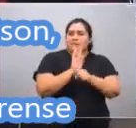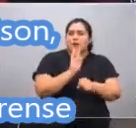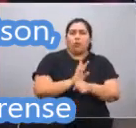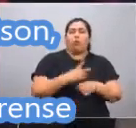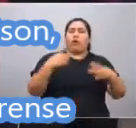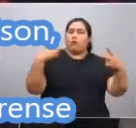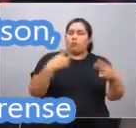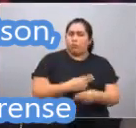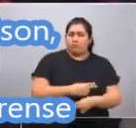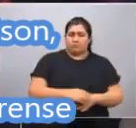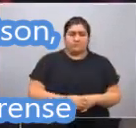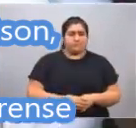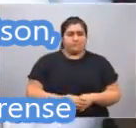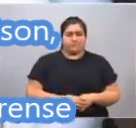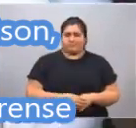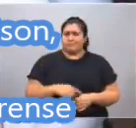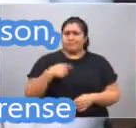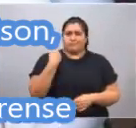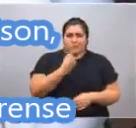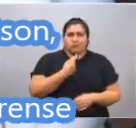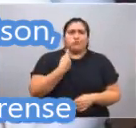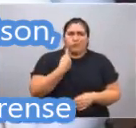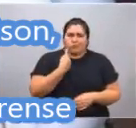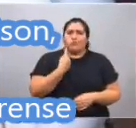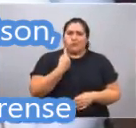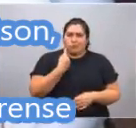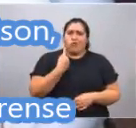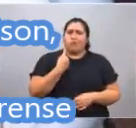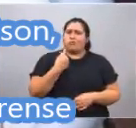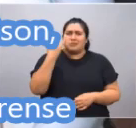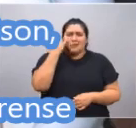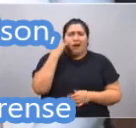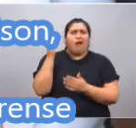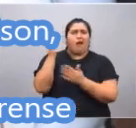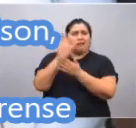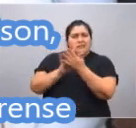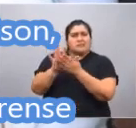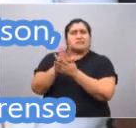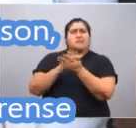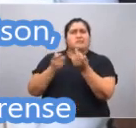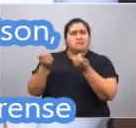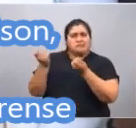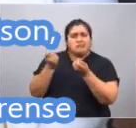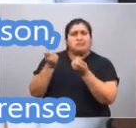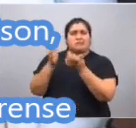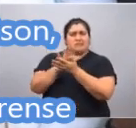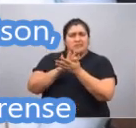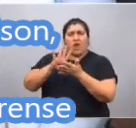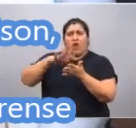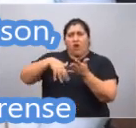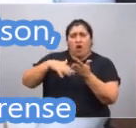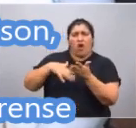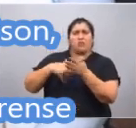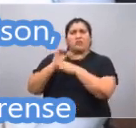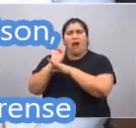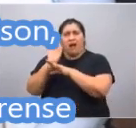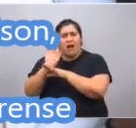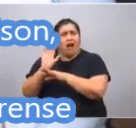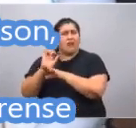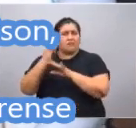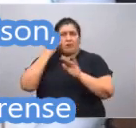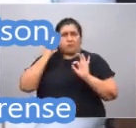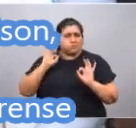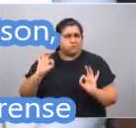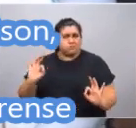Hemos ido a agotar todas las instancias administrativas por nota, por carta.